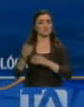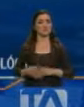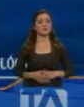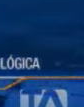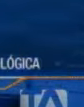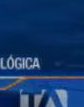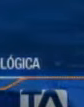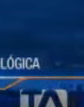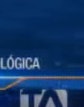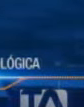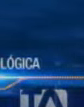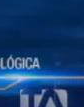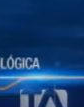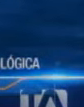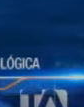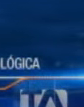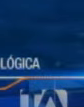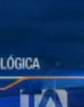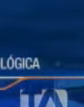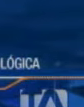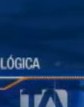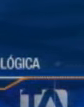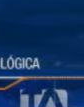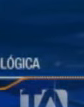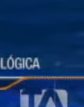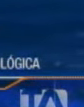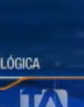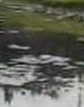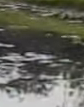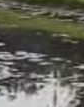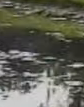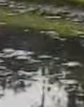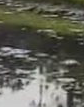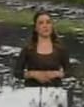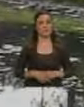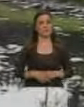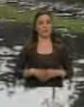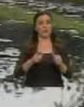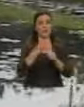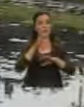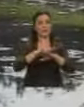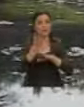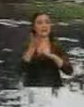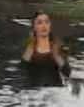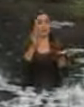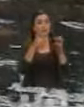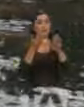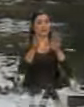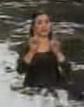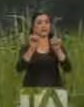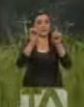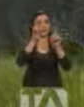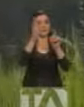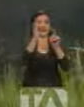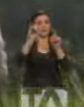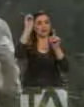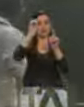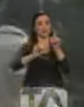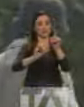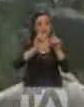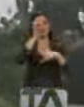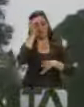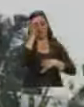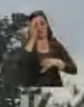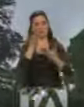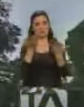afecciones a la piel, digestivas o problemas osteomusculares. La principal causa de muerte es el cáncer con un 20% de los casos